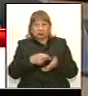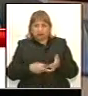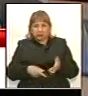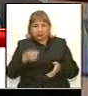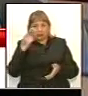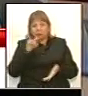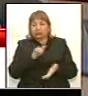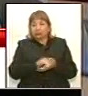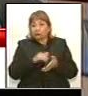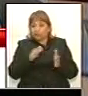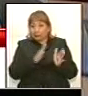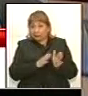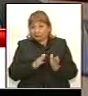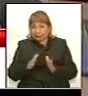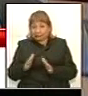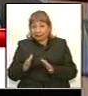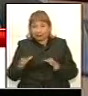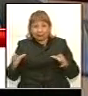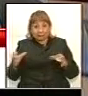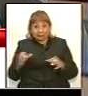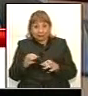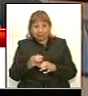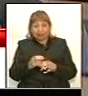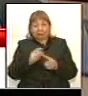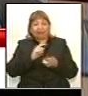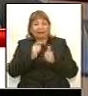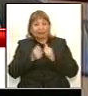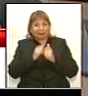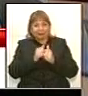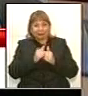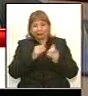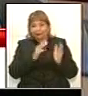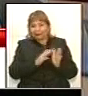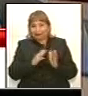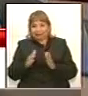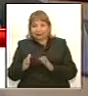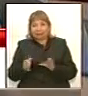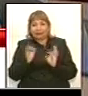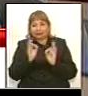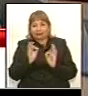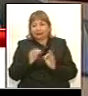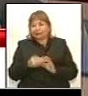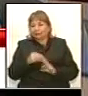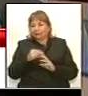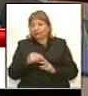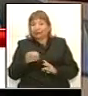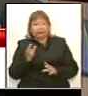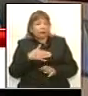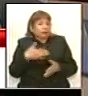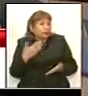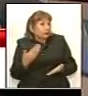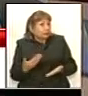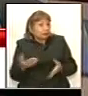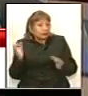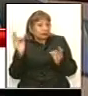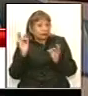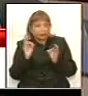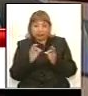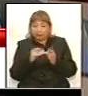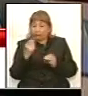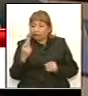Para que estos planes generales luego se conviertan en planes específicos. Porque si no hay un plan específico,